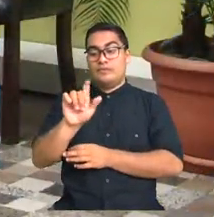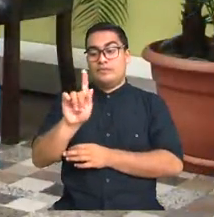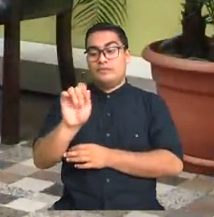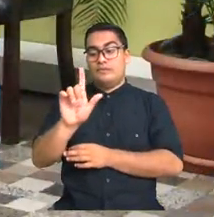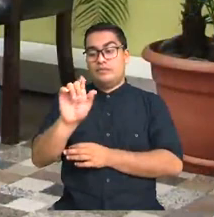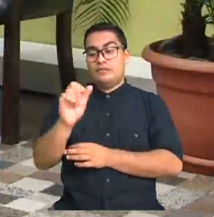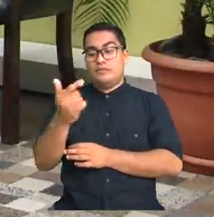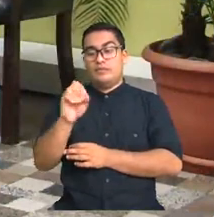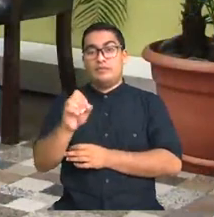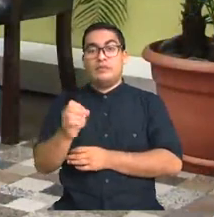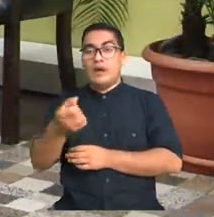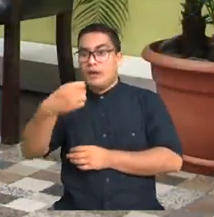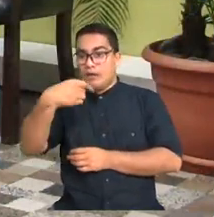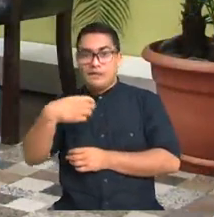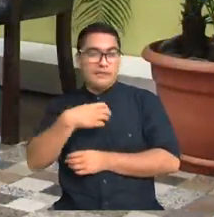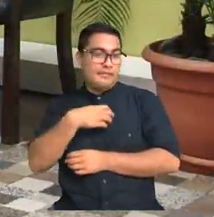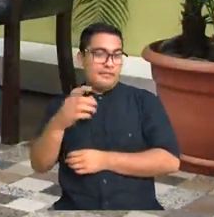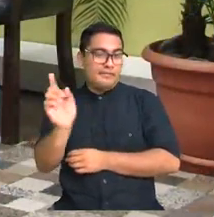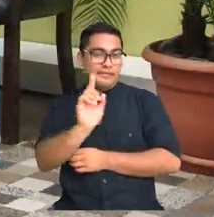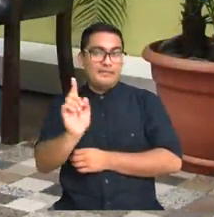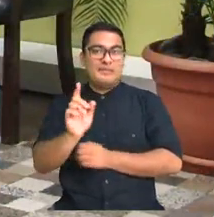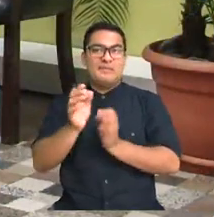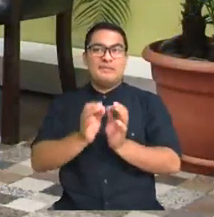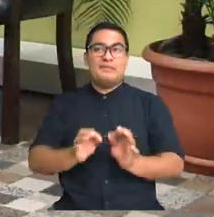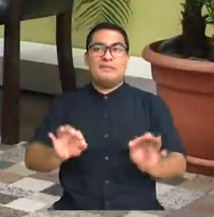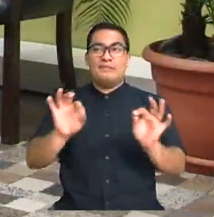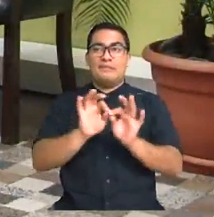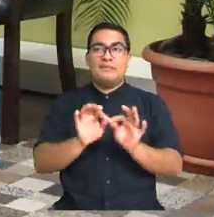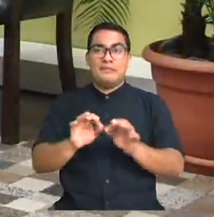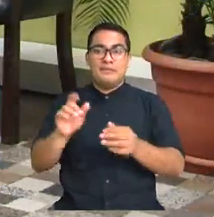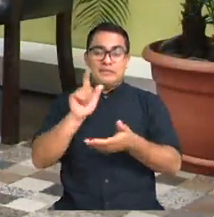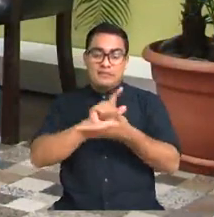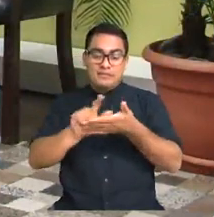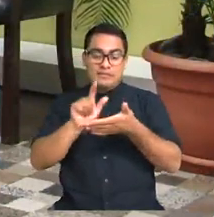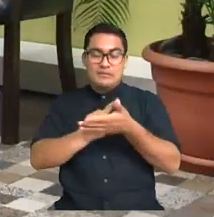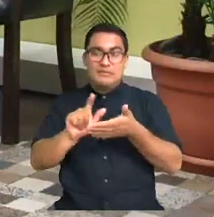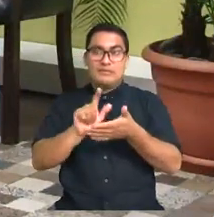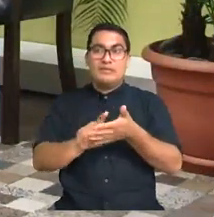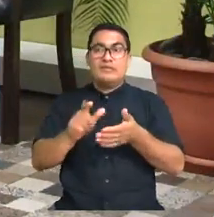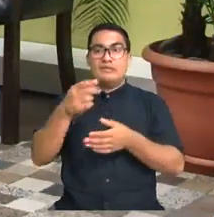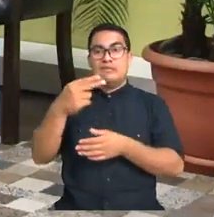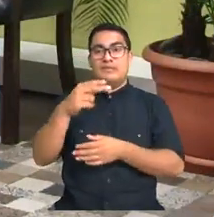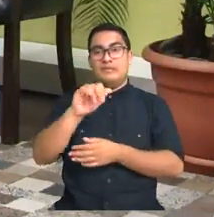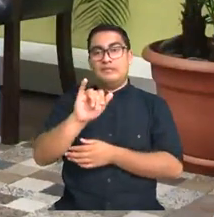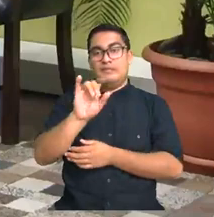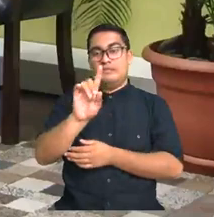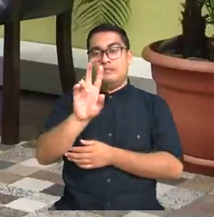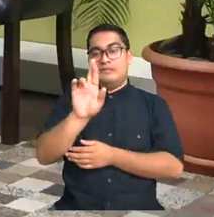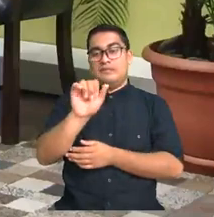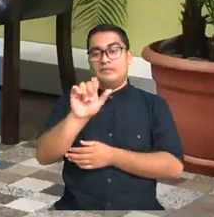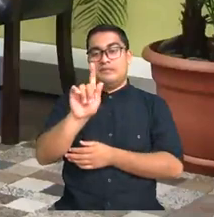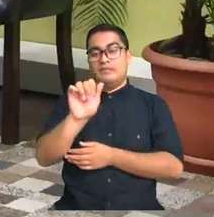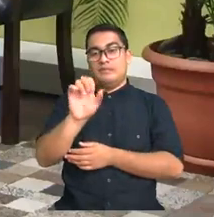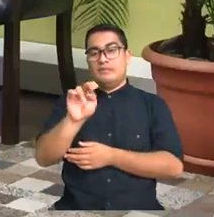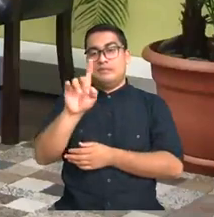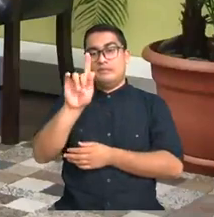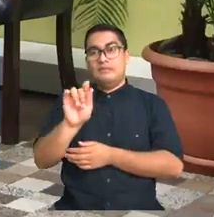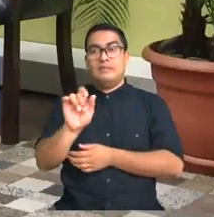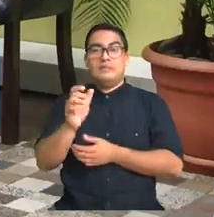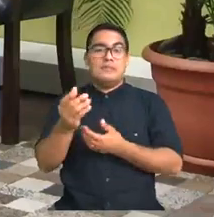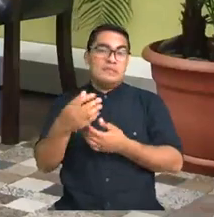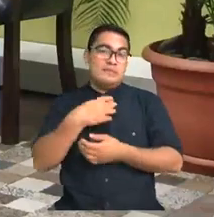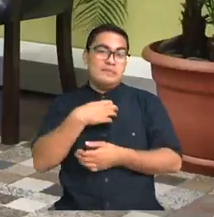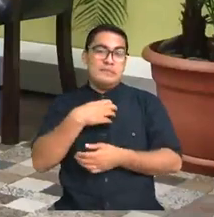y utilizar los dermolimpiadores, los hidratantes y los bloqueadores de acuerdo al problema de piel que